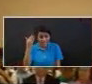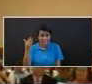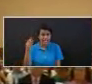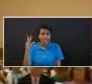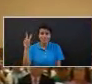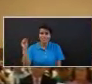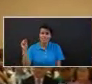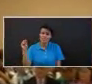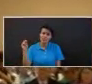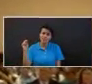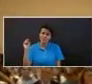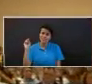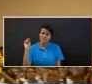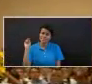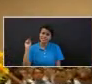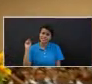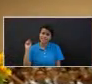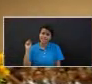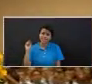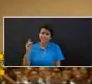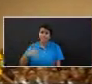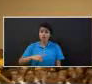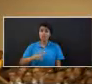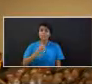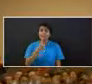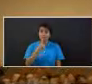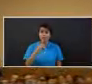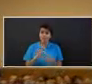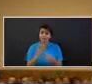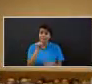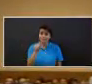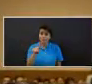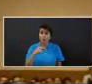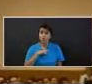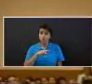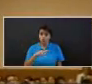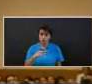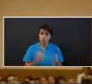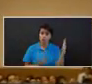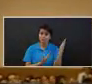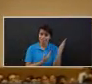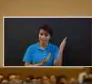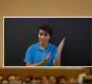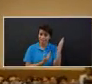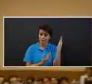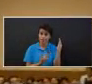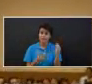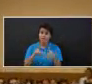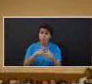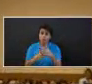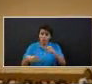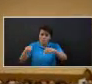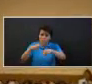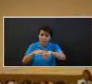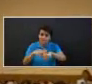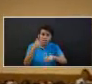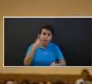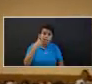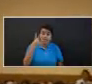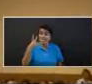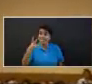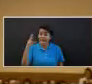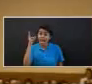no merezco, yo soy tu siervo, Señor. Y cuando más se acercaba, veía,